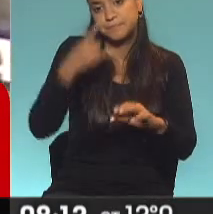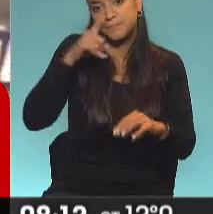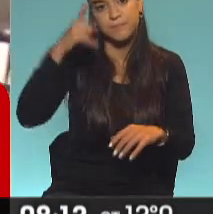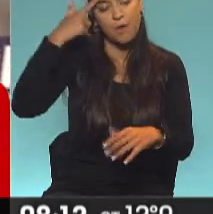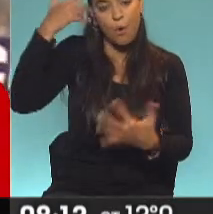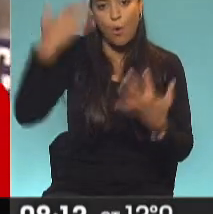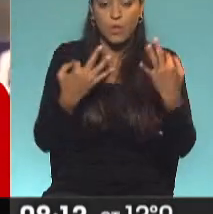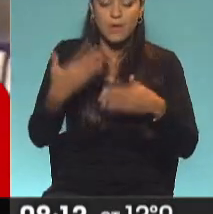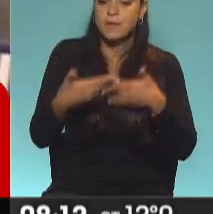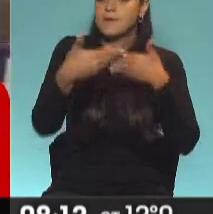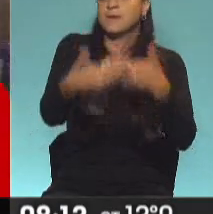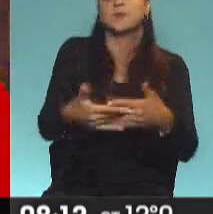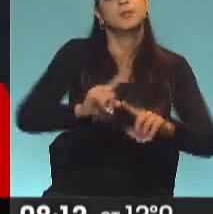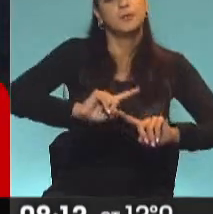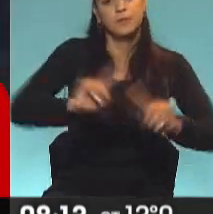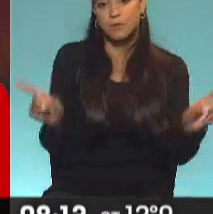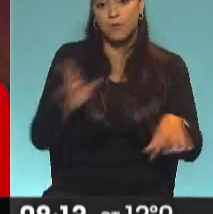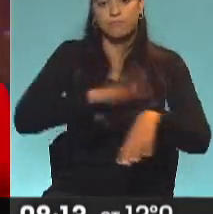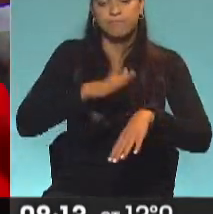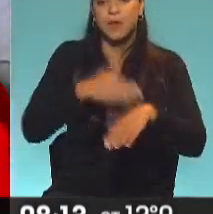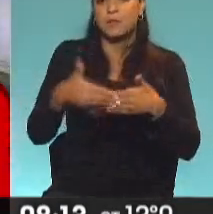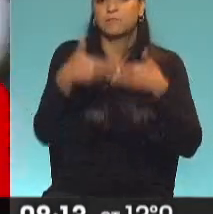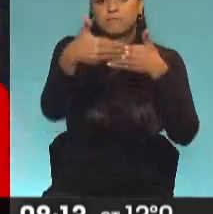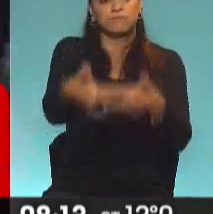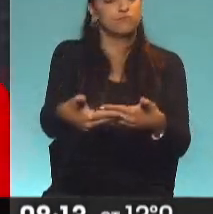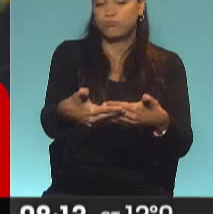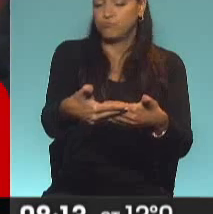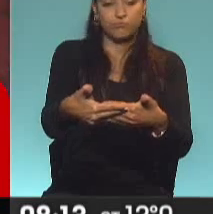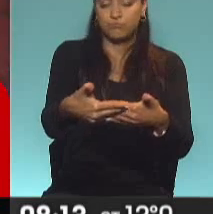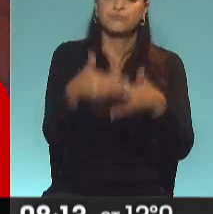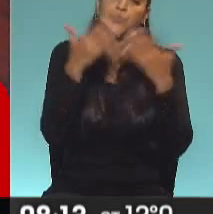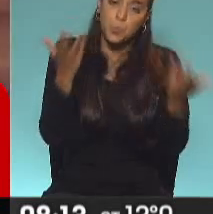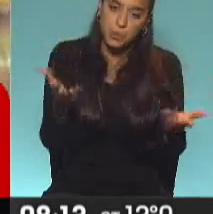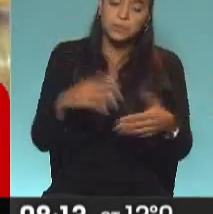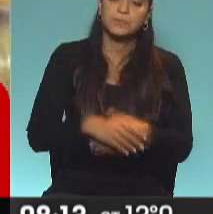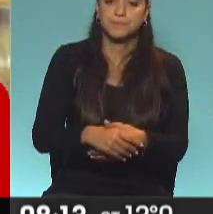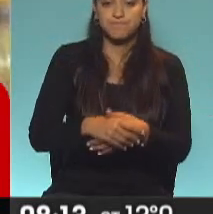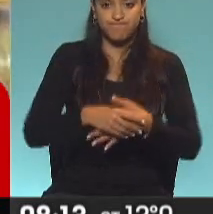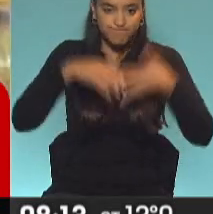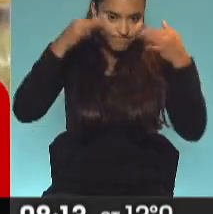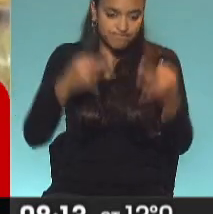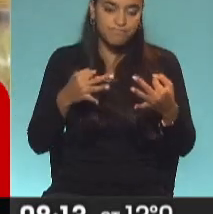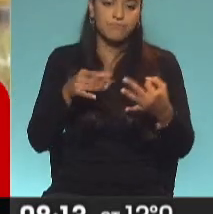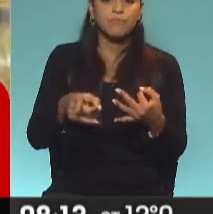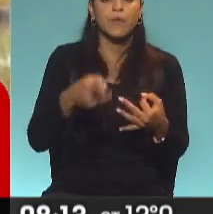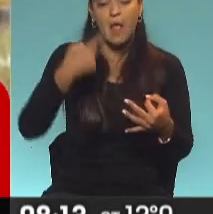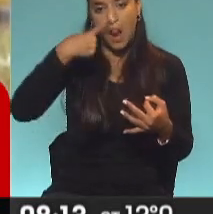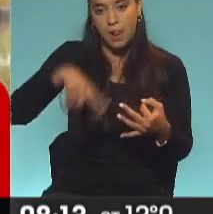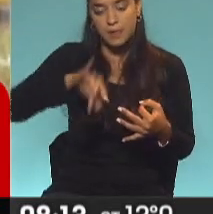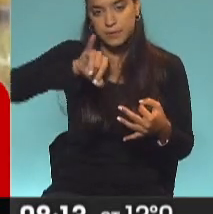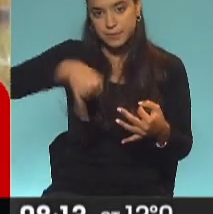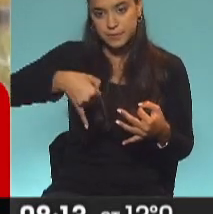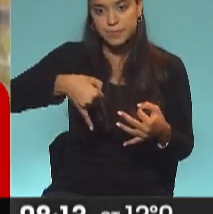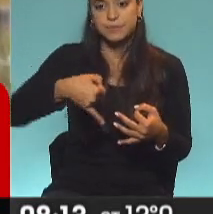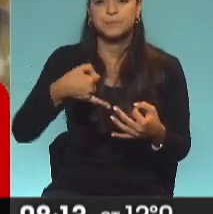justicia que no alargó los plazos perentorios que se habían dado, bueno, se dispuso finalmente